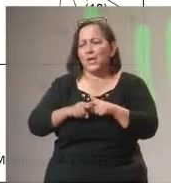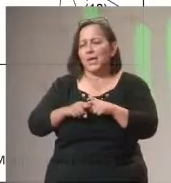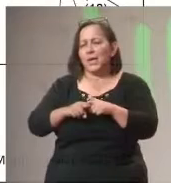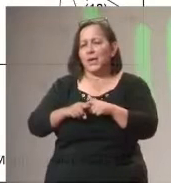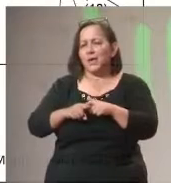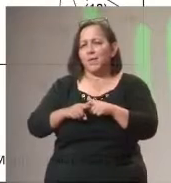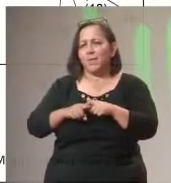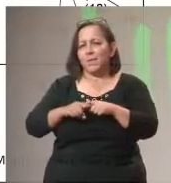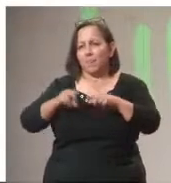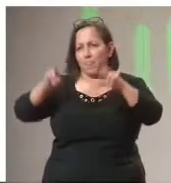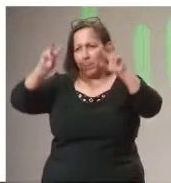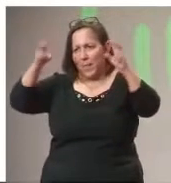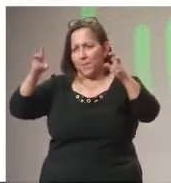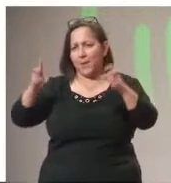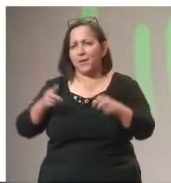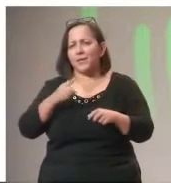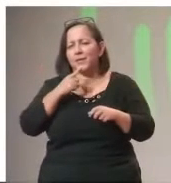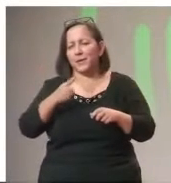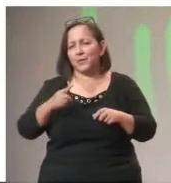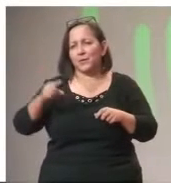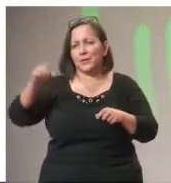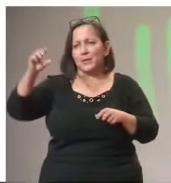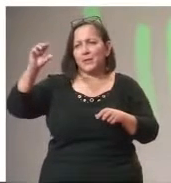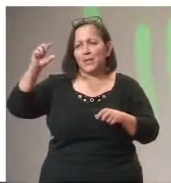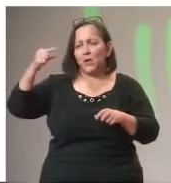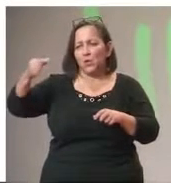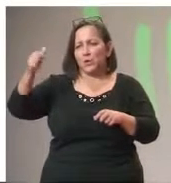nobles, lo que encontramos